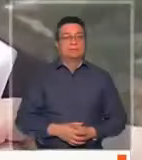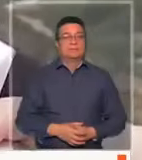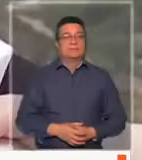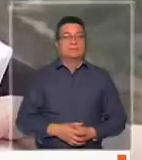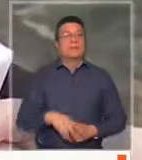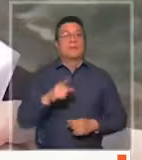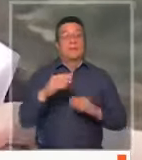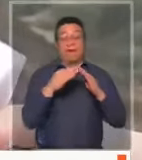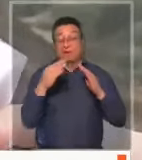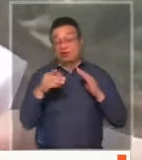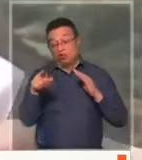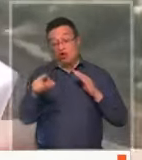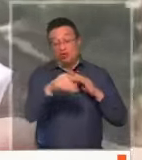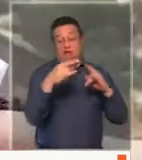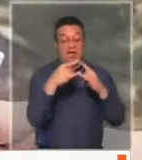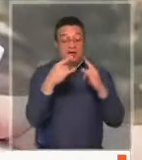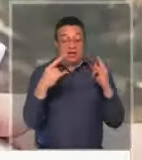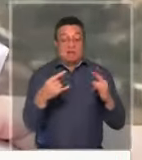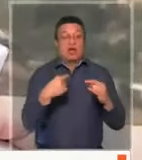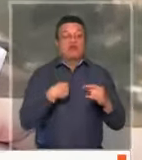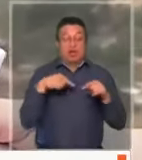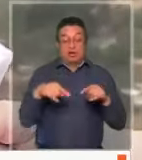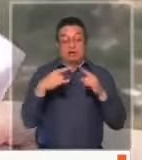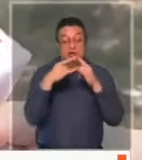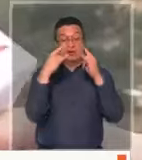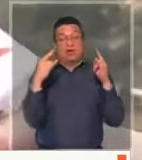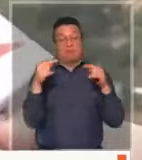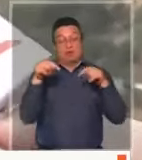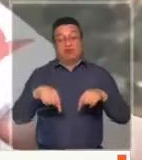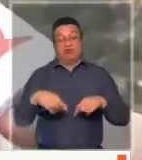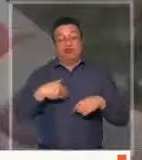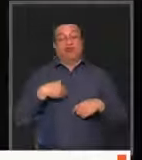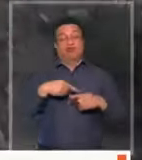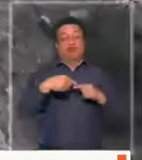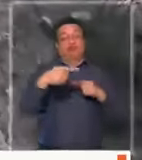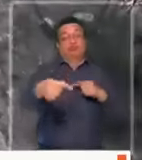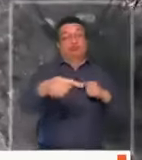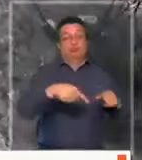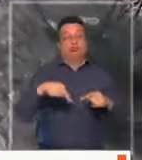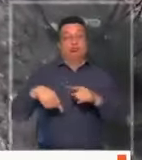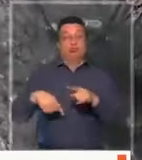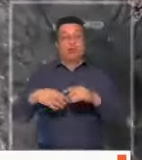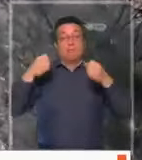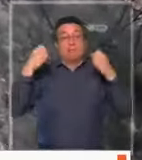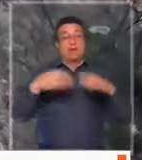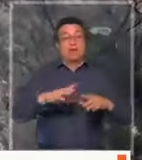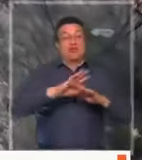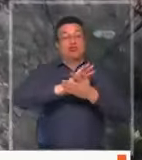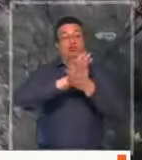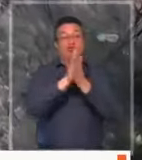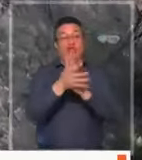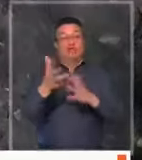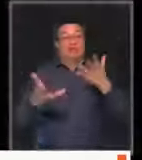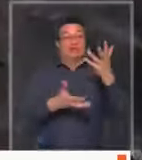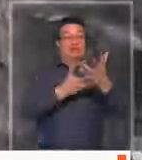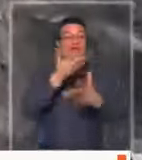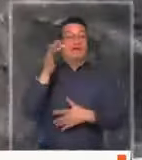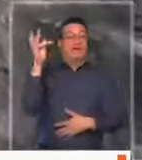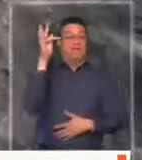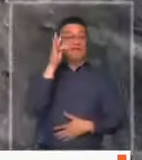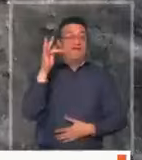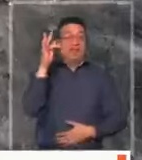vecino está abajo en sus carpas y yo tengo acá mi carpa y mi tordo acá. Rosa perdió todo en los incendios de febrero que afectaron